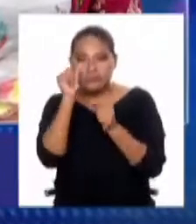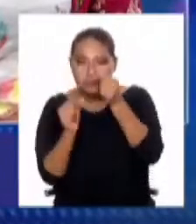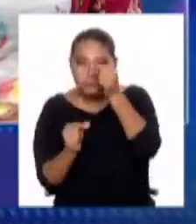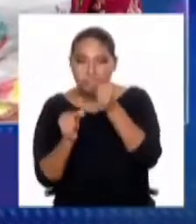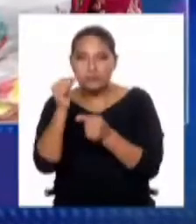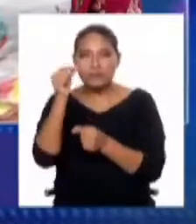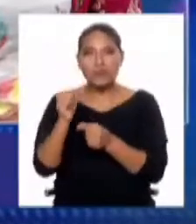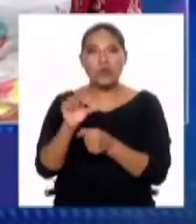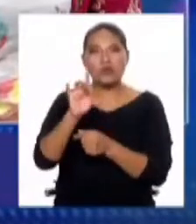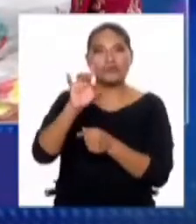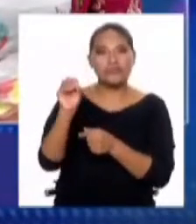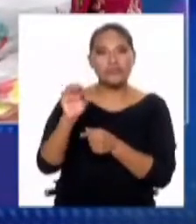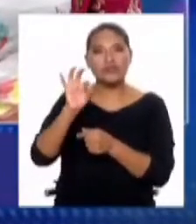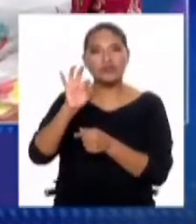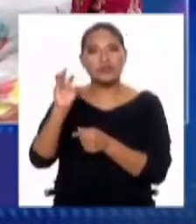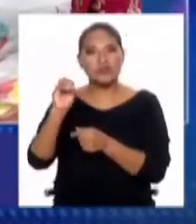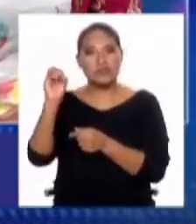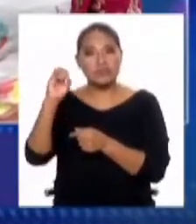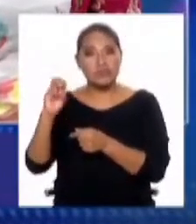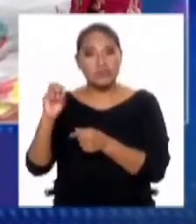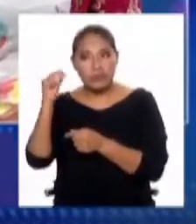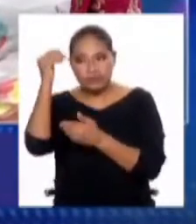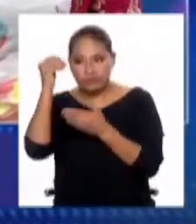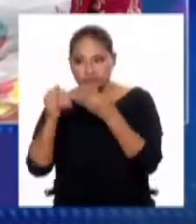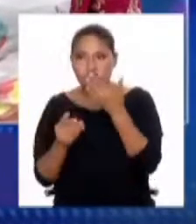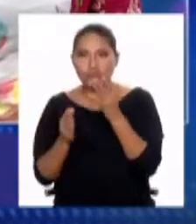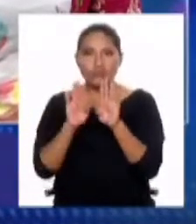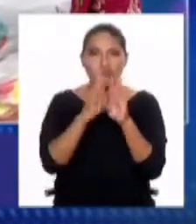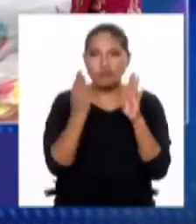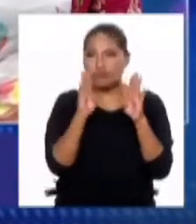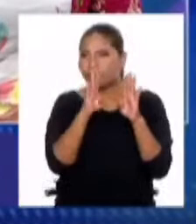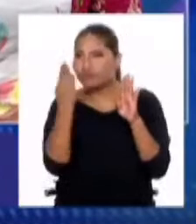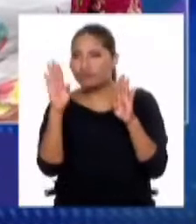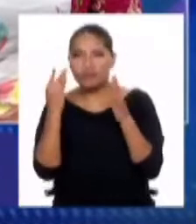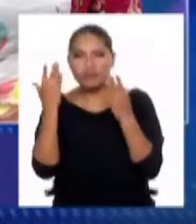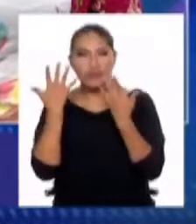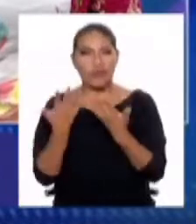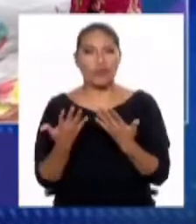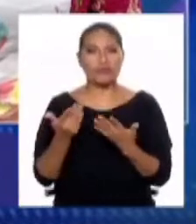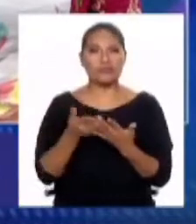80 centímetros, de 90 centímetros, y tú no sabes finalmente cuál puerta es, porque no hay